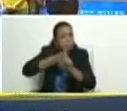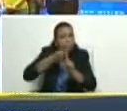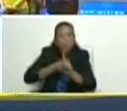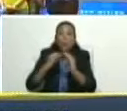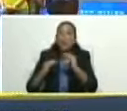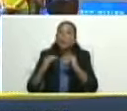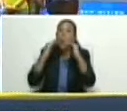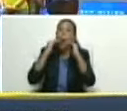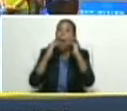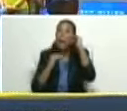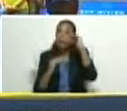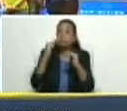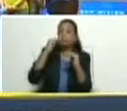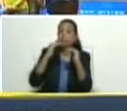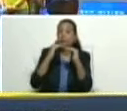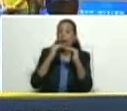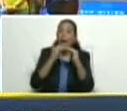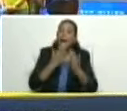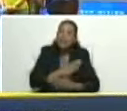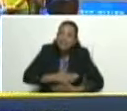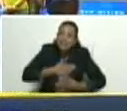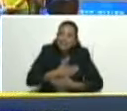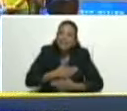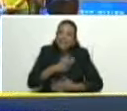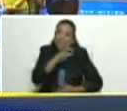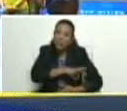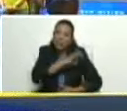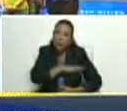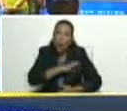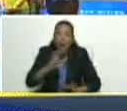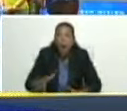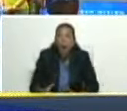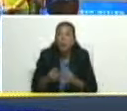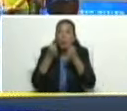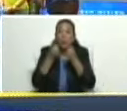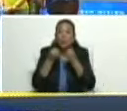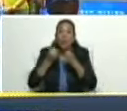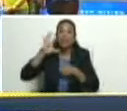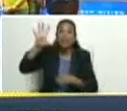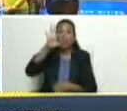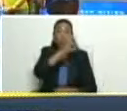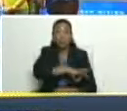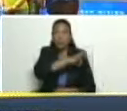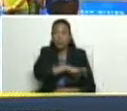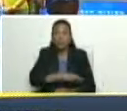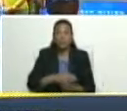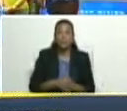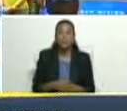la igualdad, el bienestar social, la recuperación del Estado social,